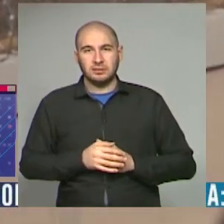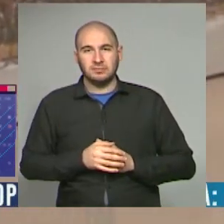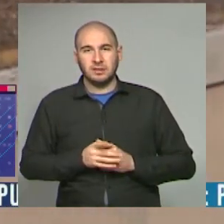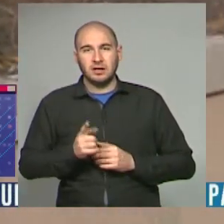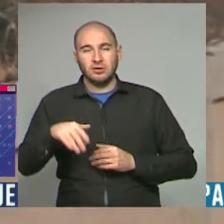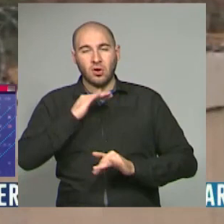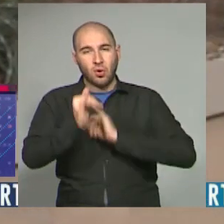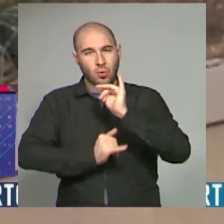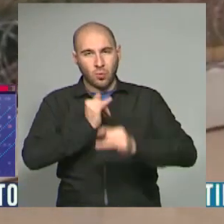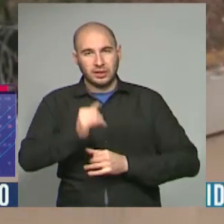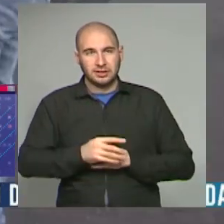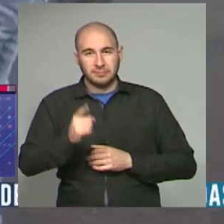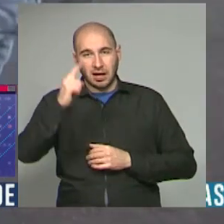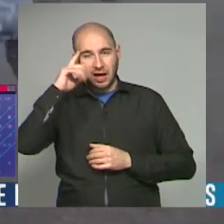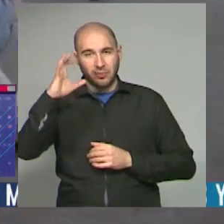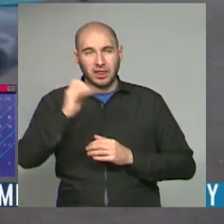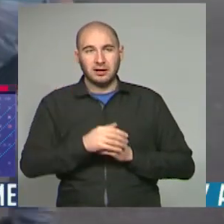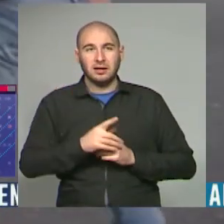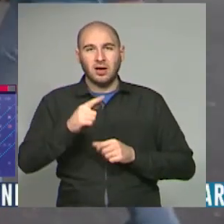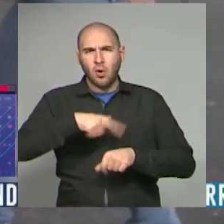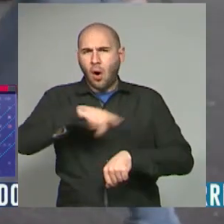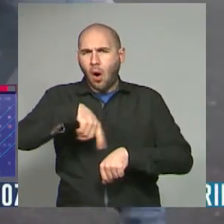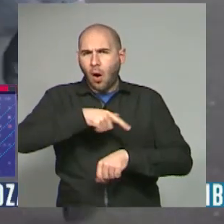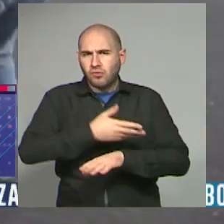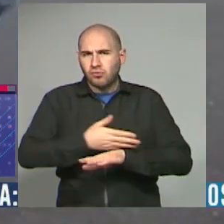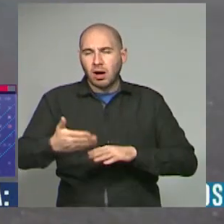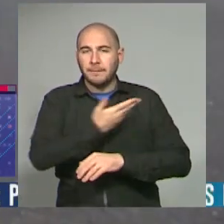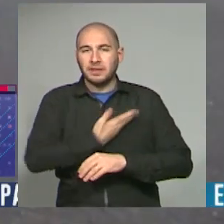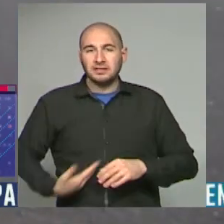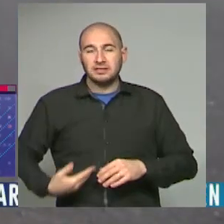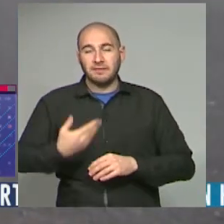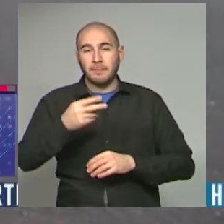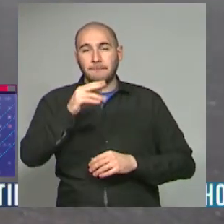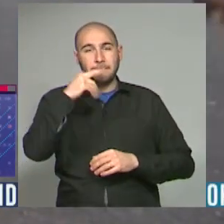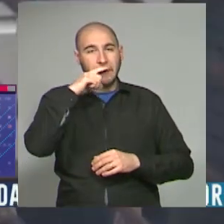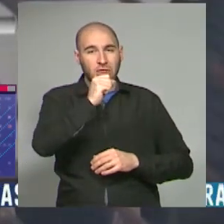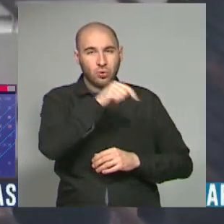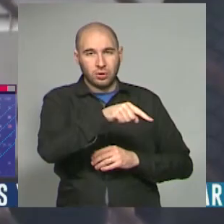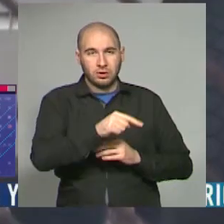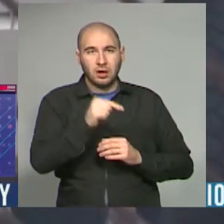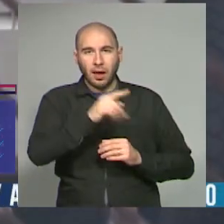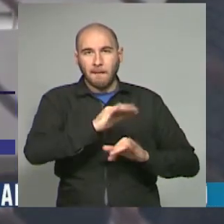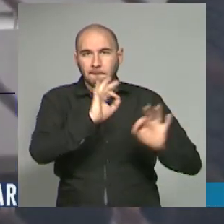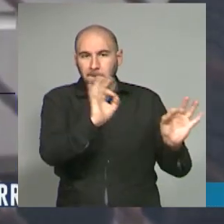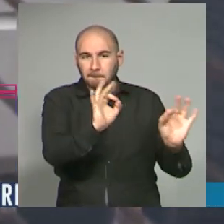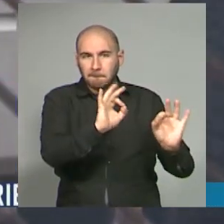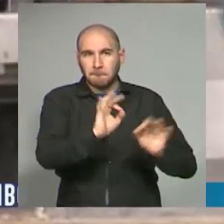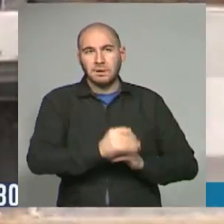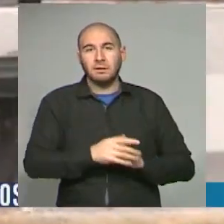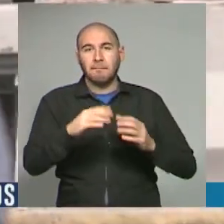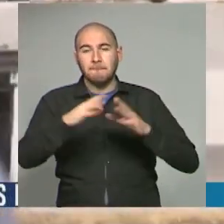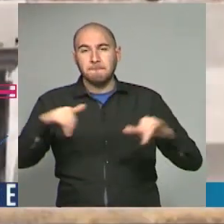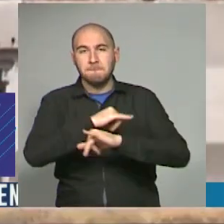a hablar. Recordemos que durante varias horas el presidente de Venezuela, Nicolás Maduro, no daba señales, los medios